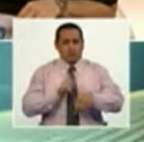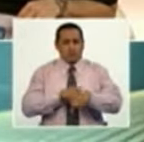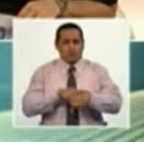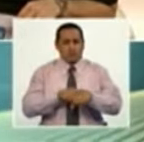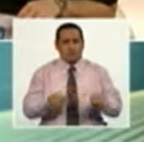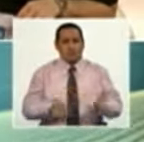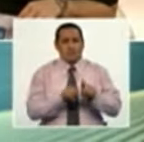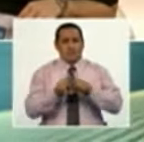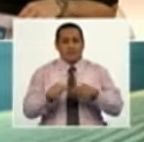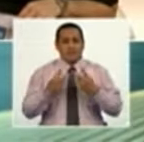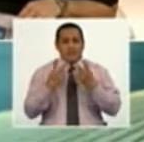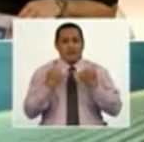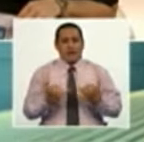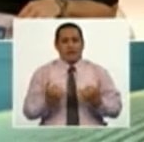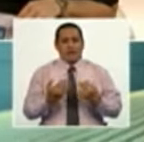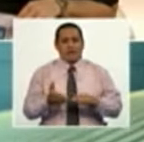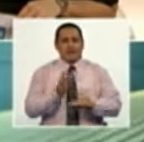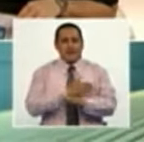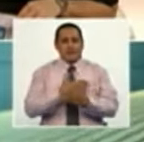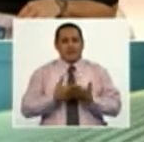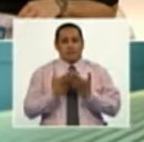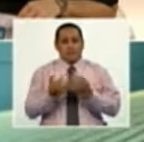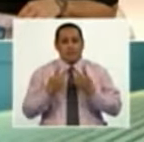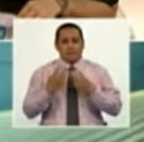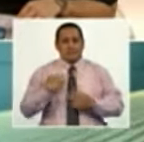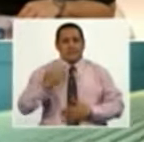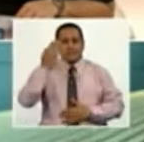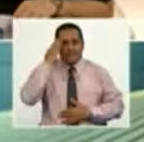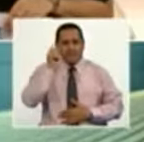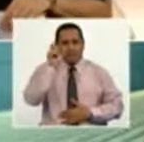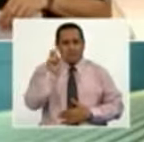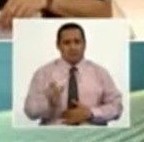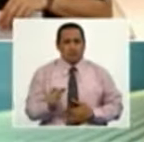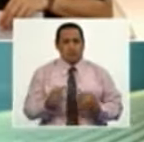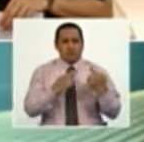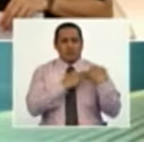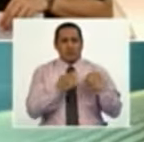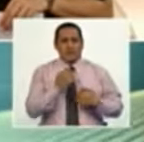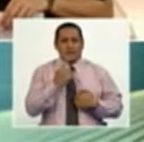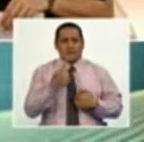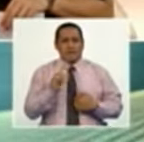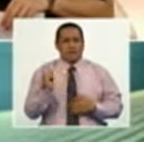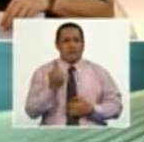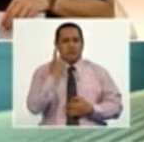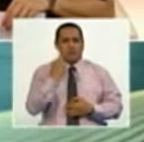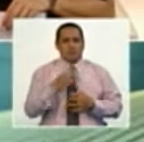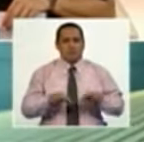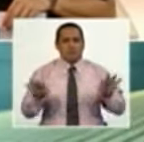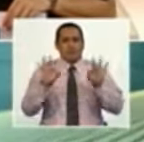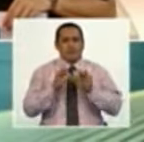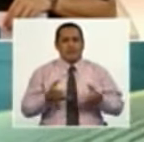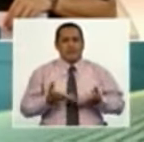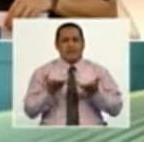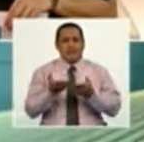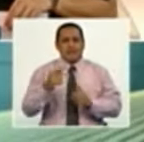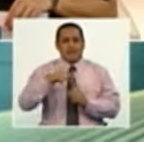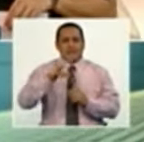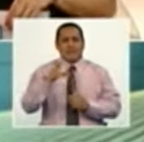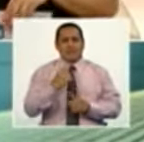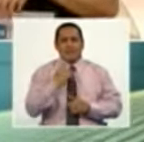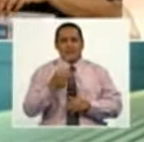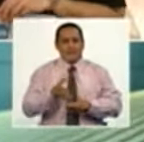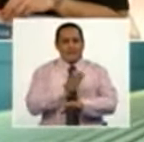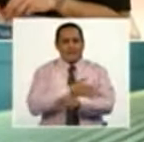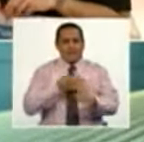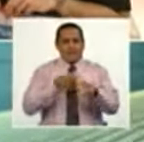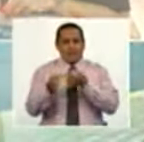¿no? Pero siempre se toma en cuenta desde el que se supone se enteró la persona responsable. Es que ahí hay una precisión bien interesante que hace el Tribunal Constitucional, que ya la